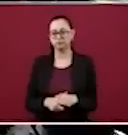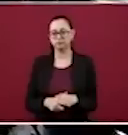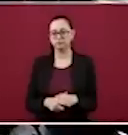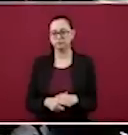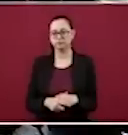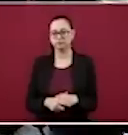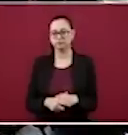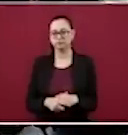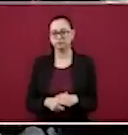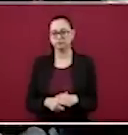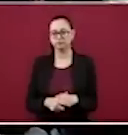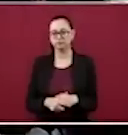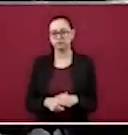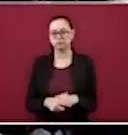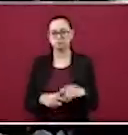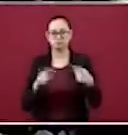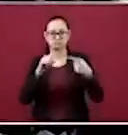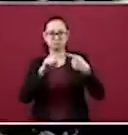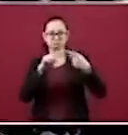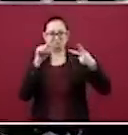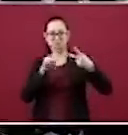Todas estas confirman negativo.